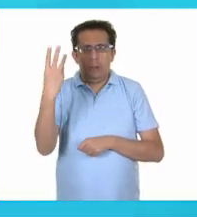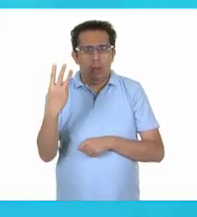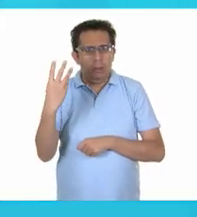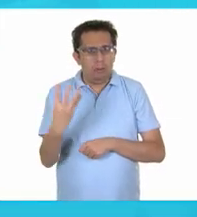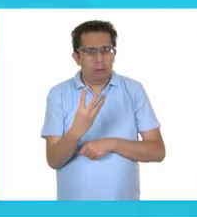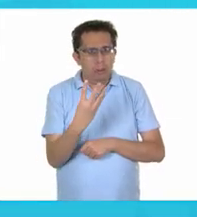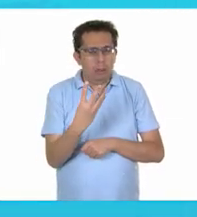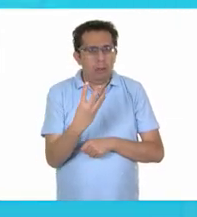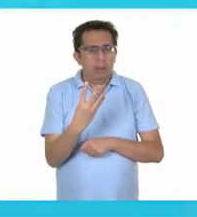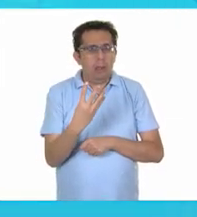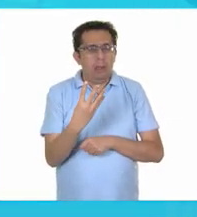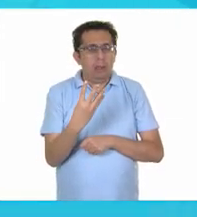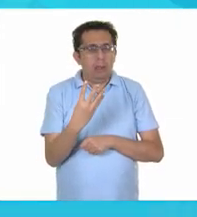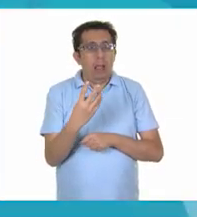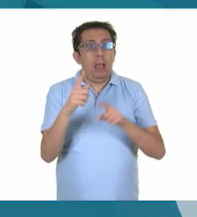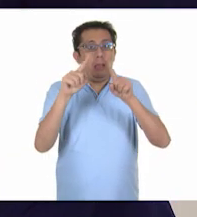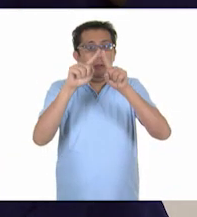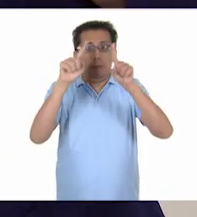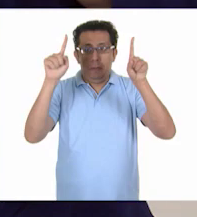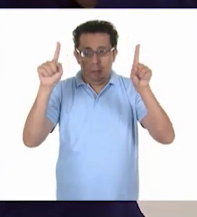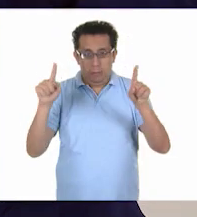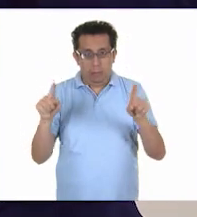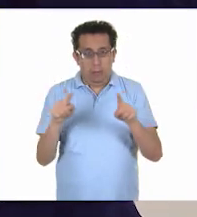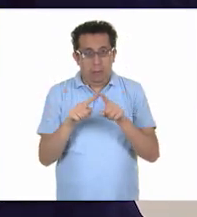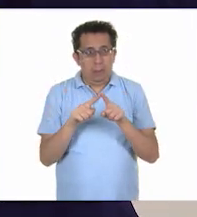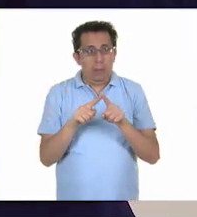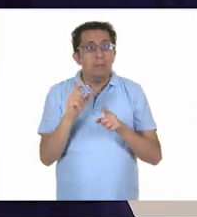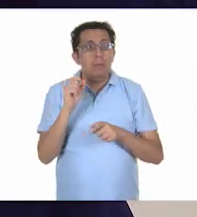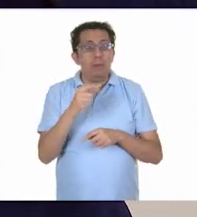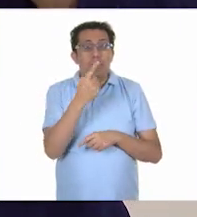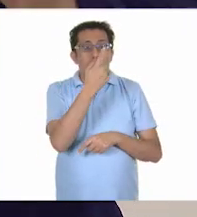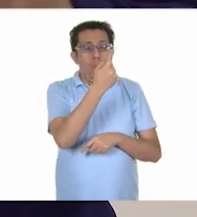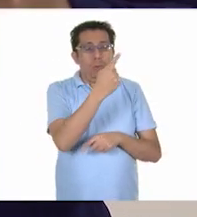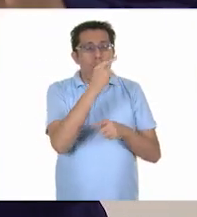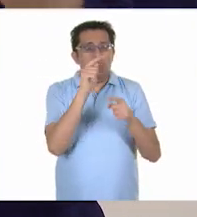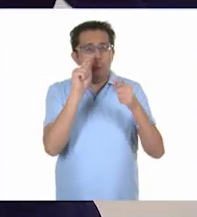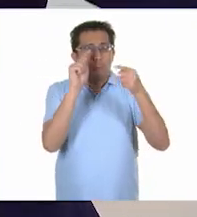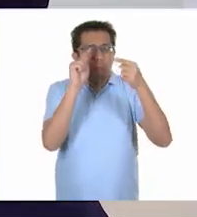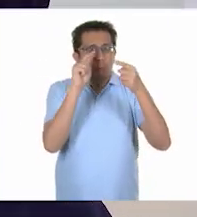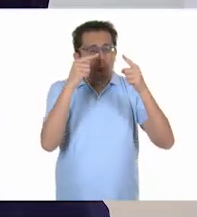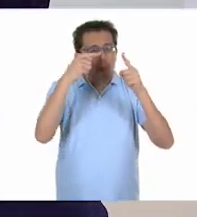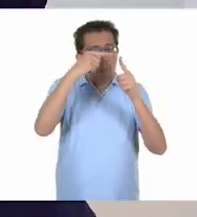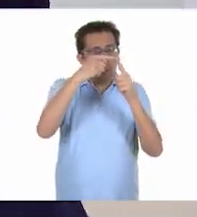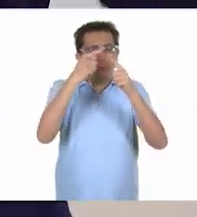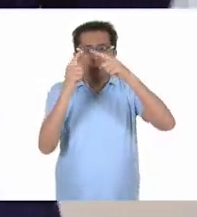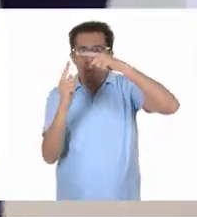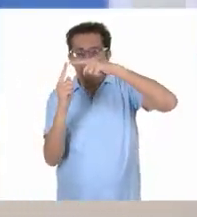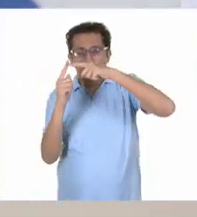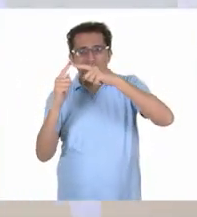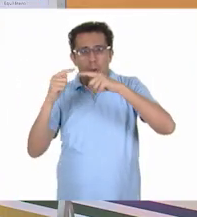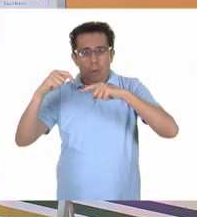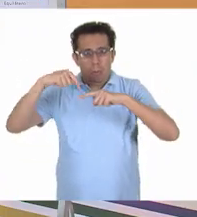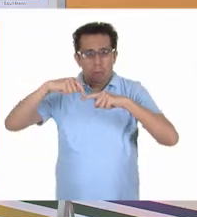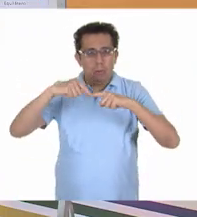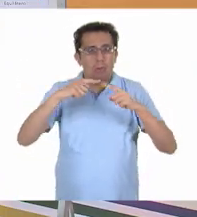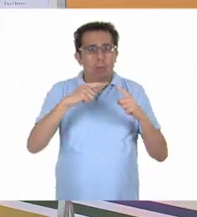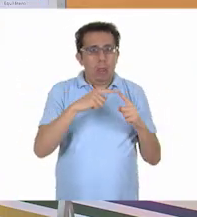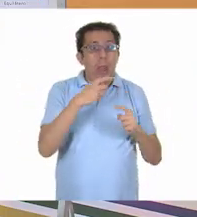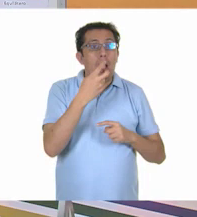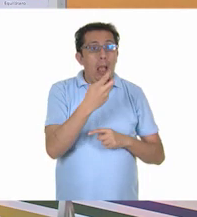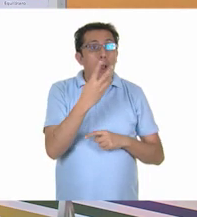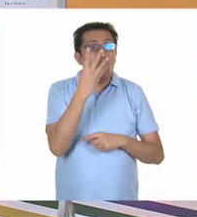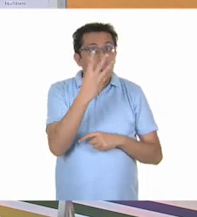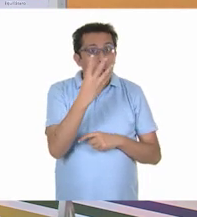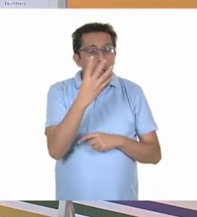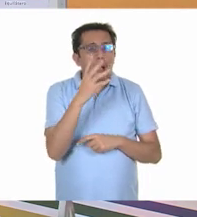cuatro aristas y uno, dos, tres, cuatro vértices. Por lo tanto,